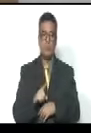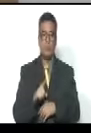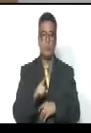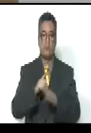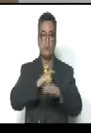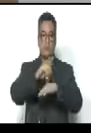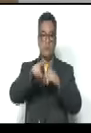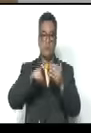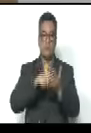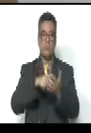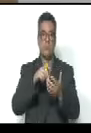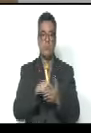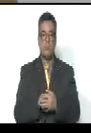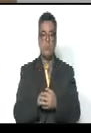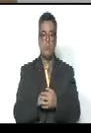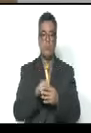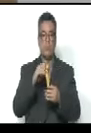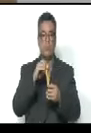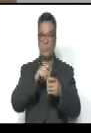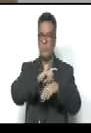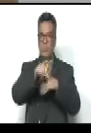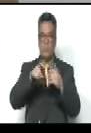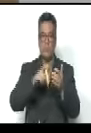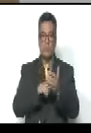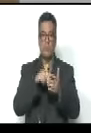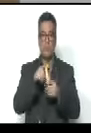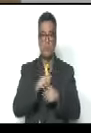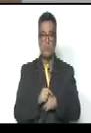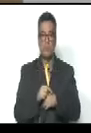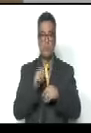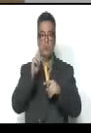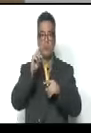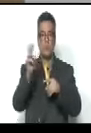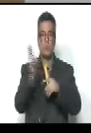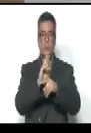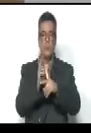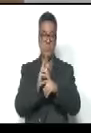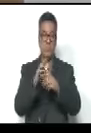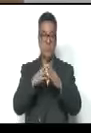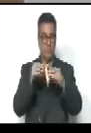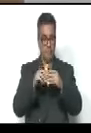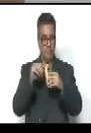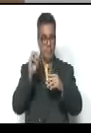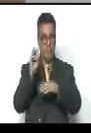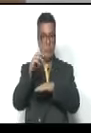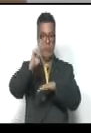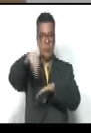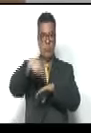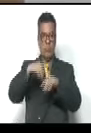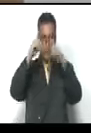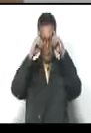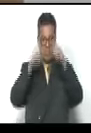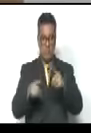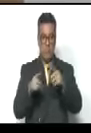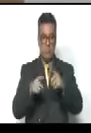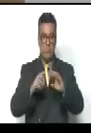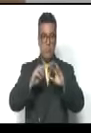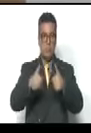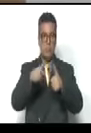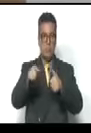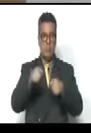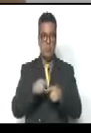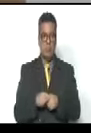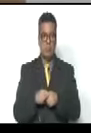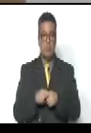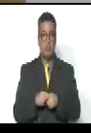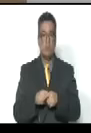plenaria, y por unanimidad, la Asamblea Nacional decidió la activación